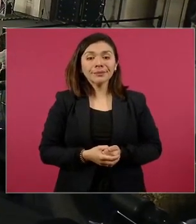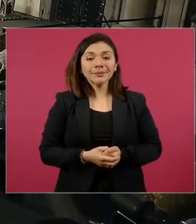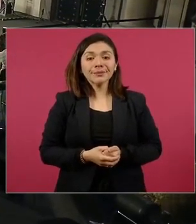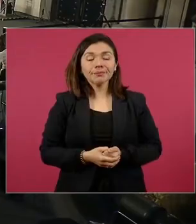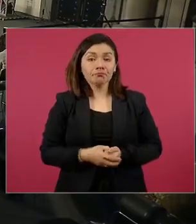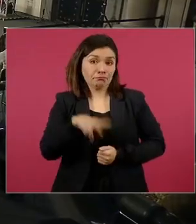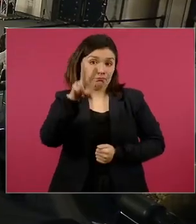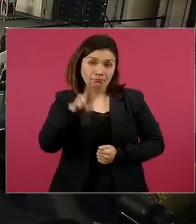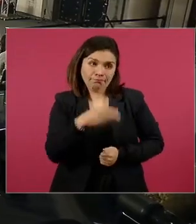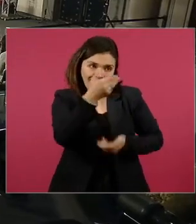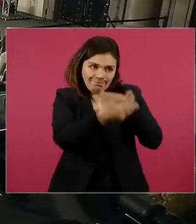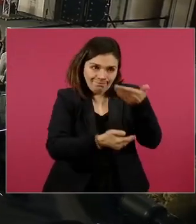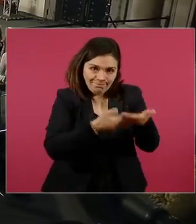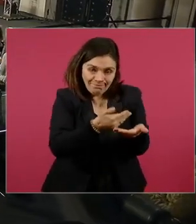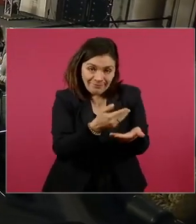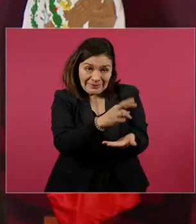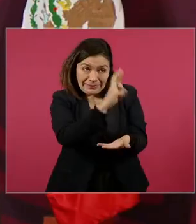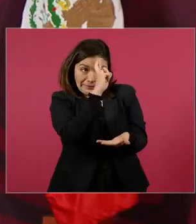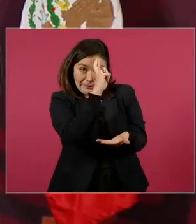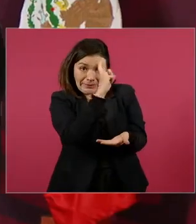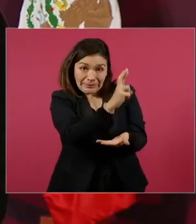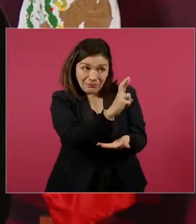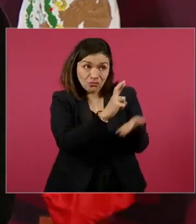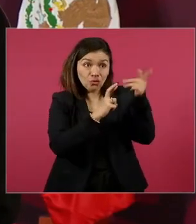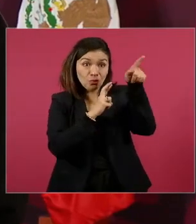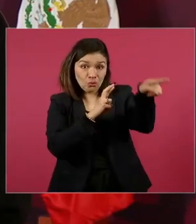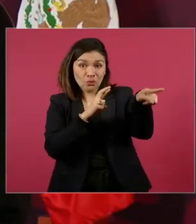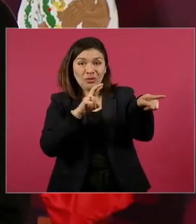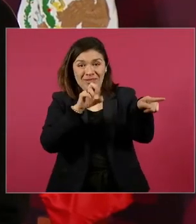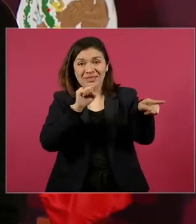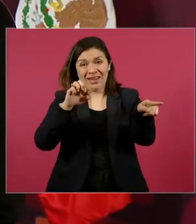con todo respeto, Sergio Sarmiento defiende.